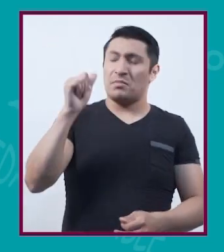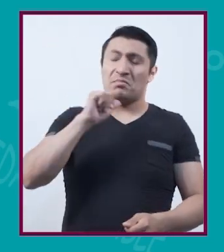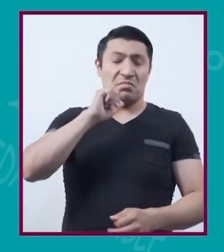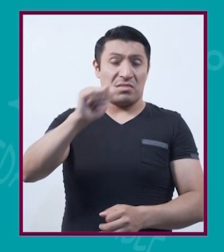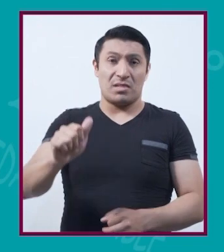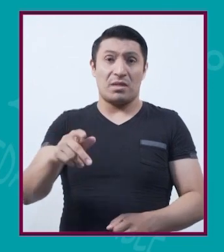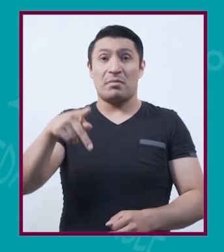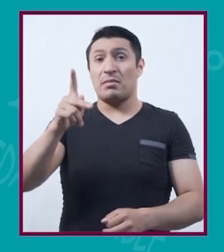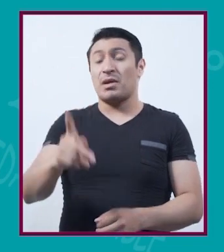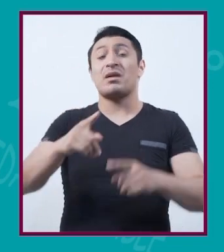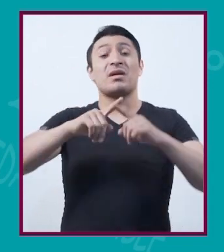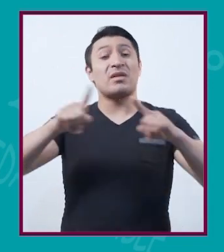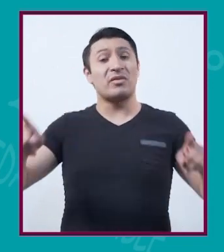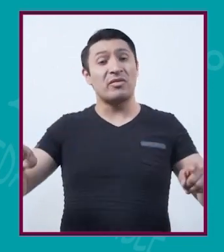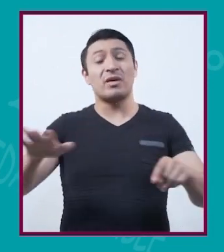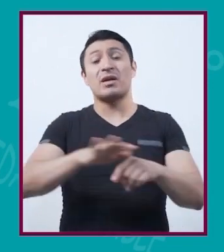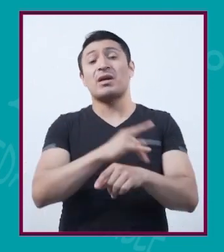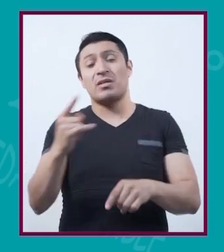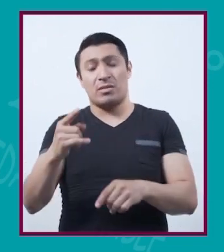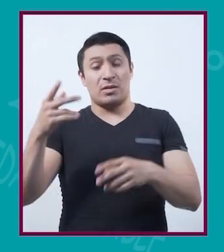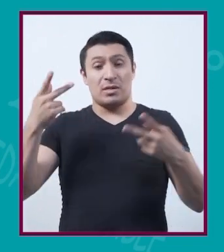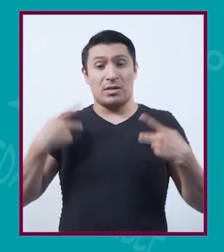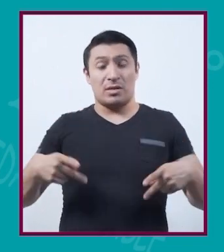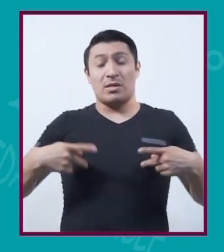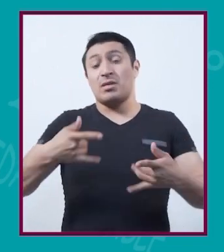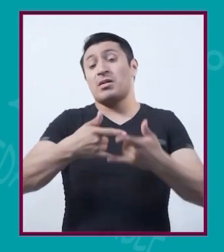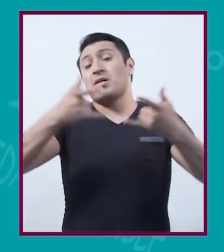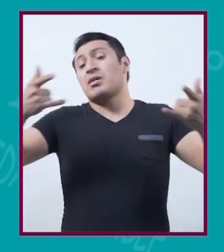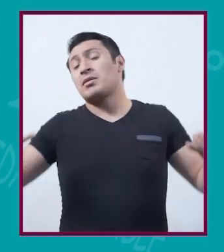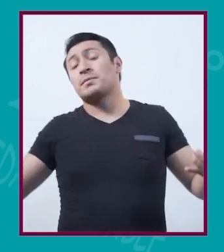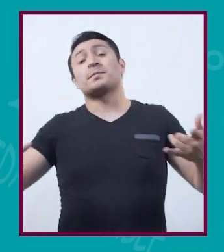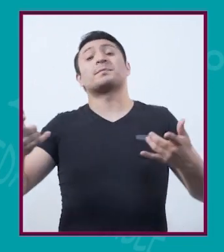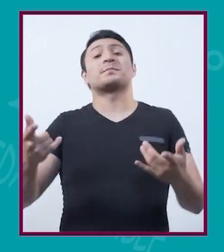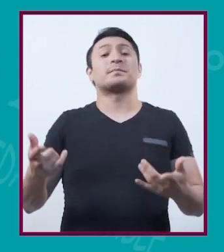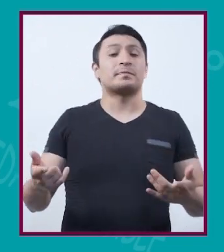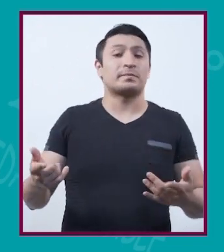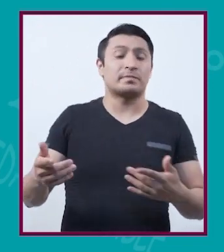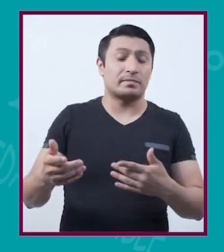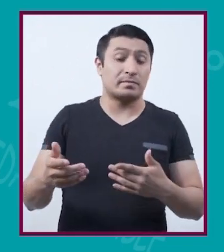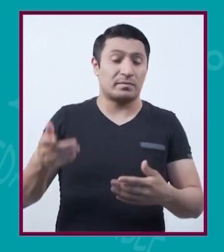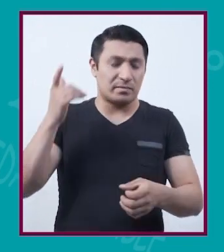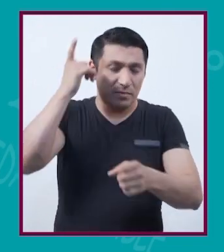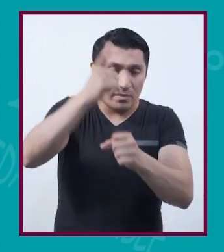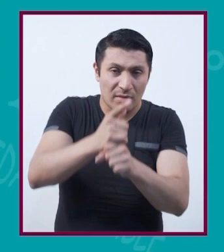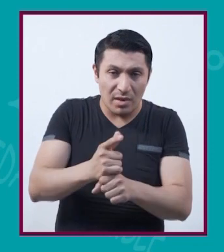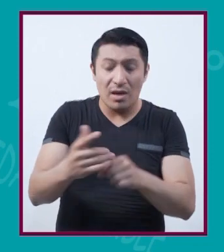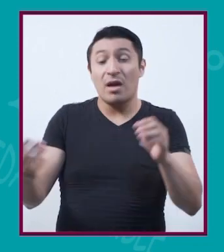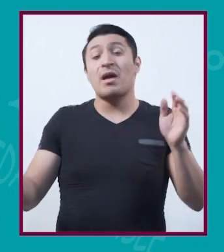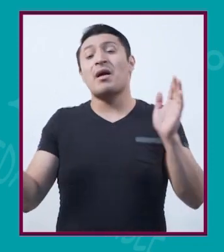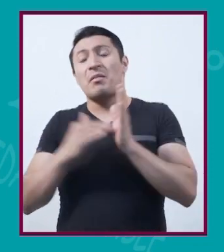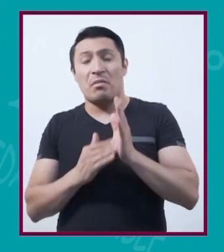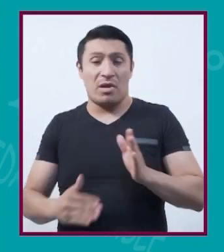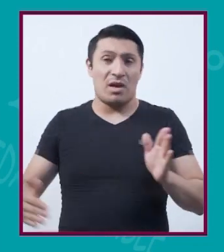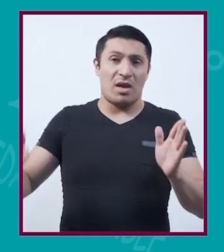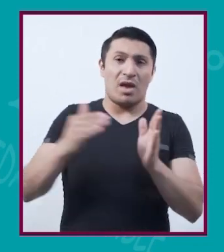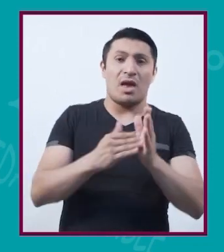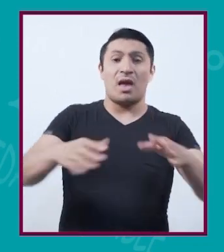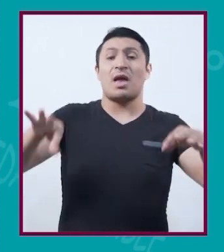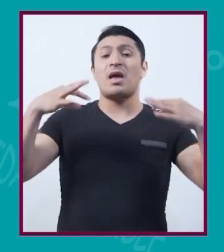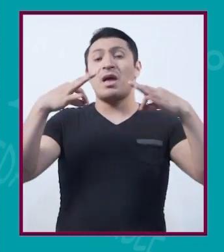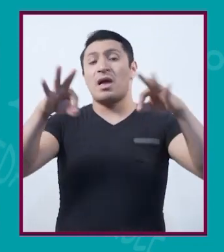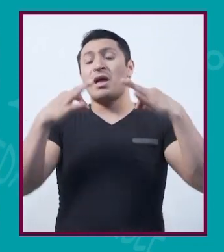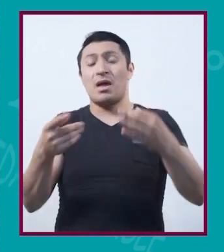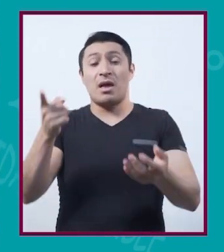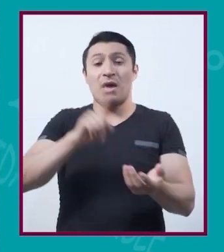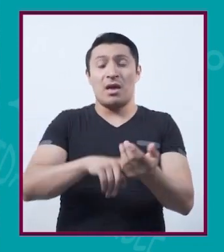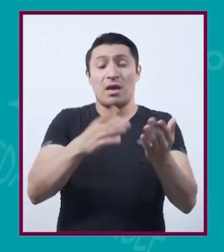mexicanos, españoles y de otras partes que son una muestra de que estos tribunales funcionaban y,